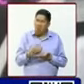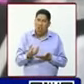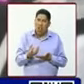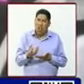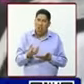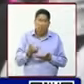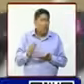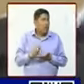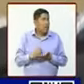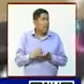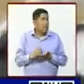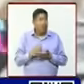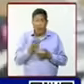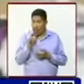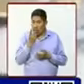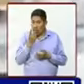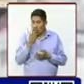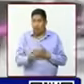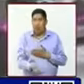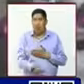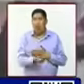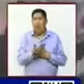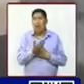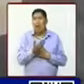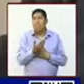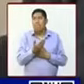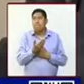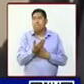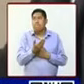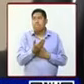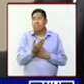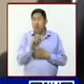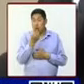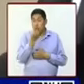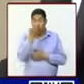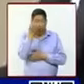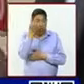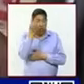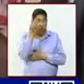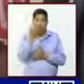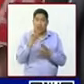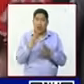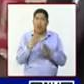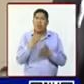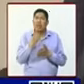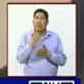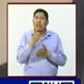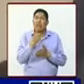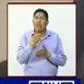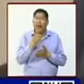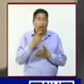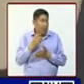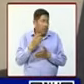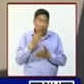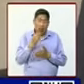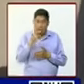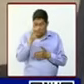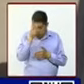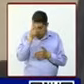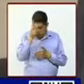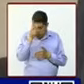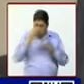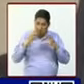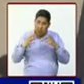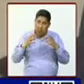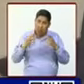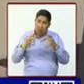mañana también, he comido desayuno, le he dado almuerzo y almorzado. ¿Qué le dio de almuercito? Le he dado pollito al